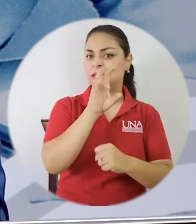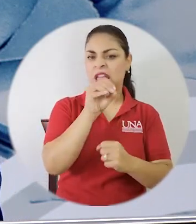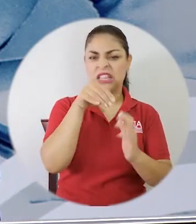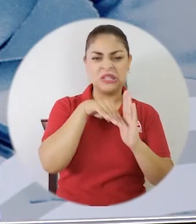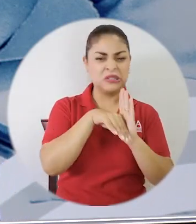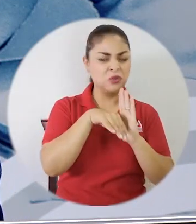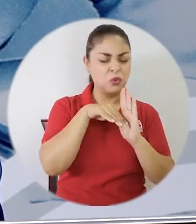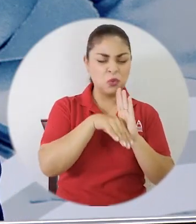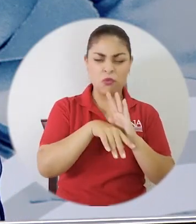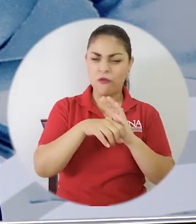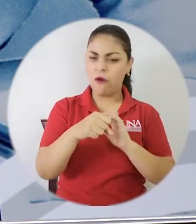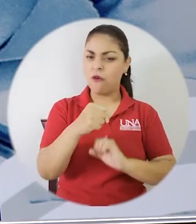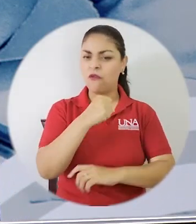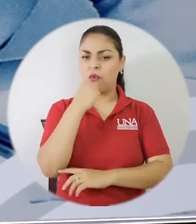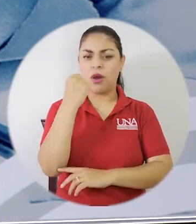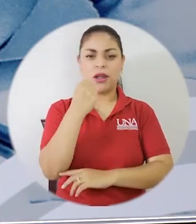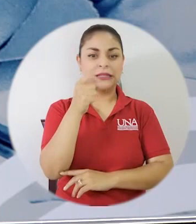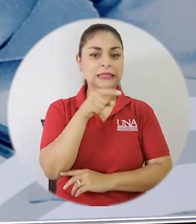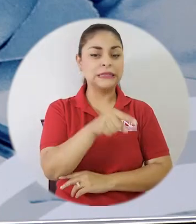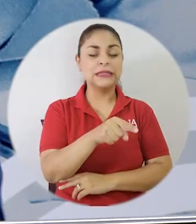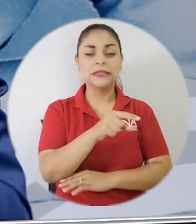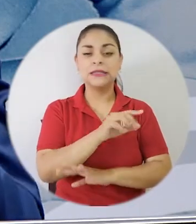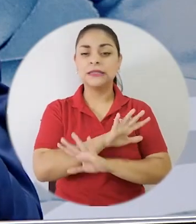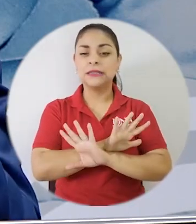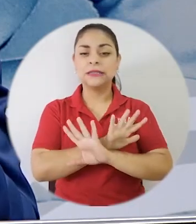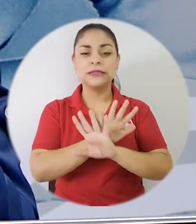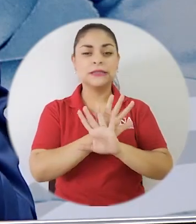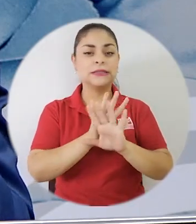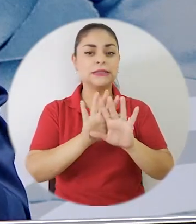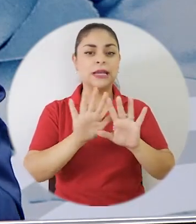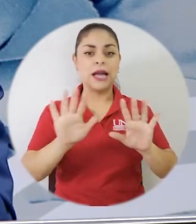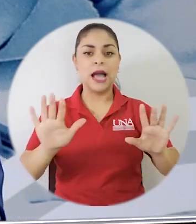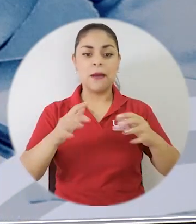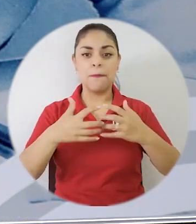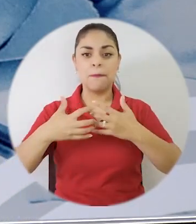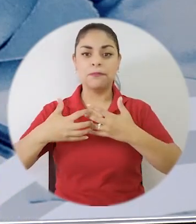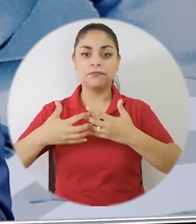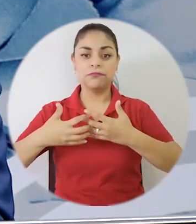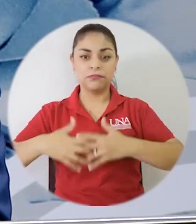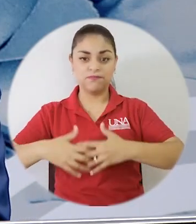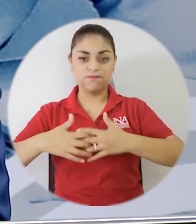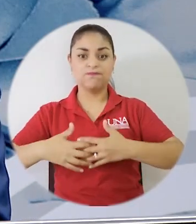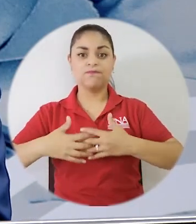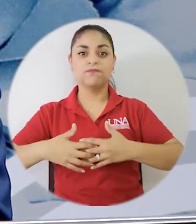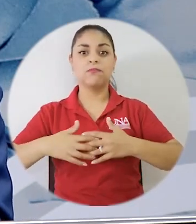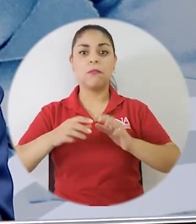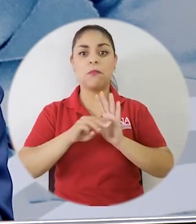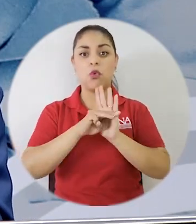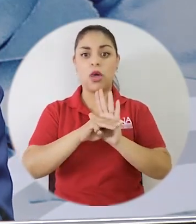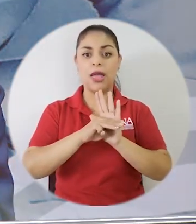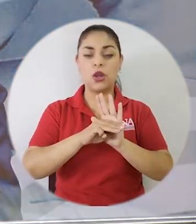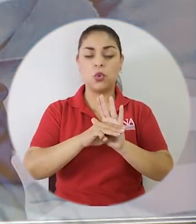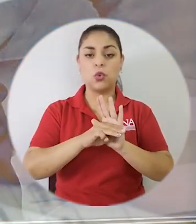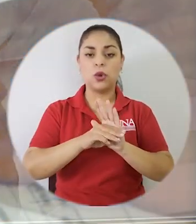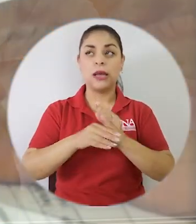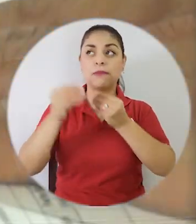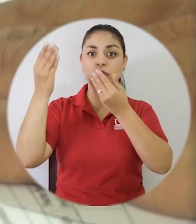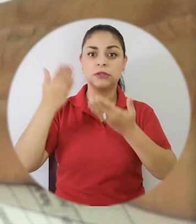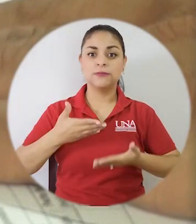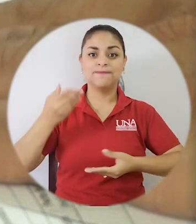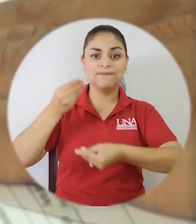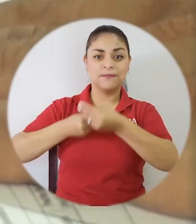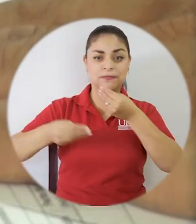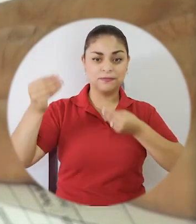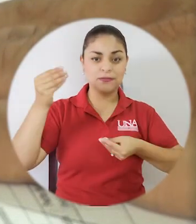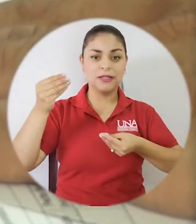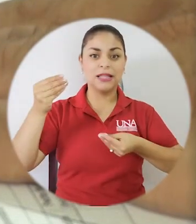punto de inflexión, también como el agotamiento del modelo de industrialización por sustitución de importaciones, en la década de los 70 con la